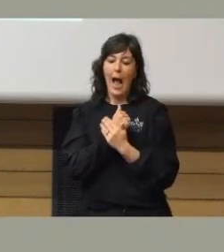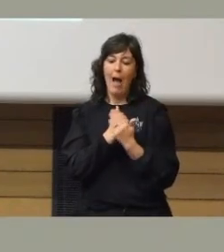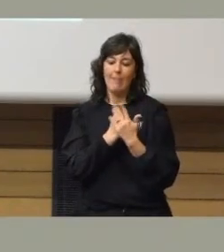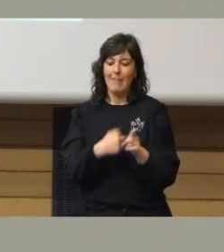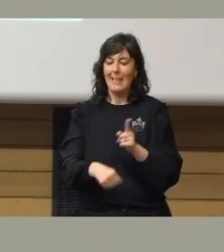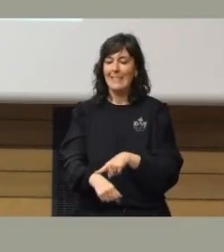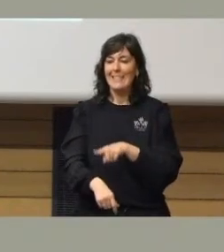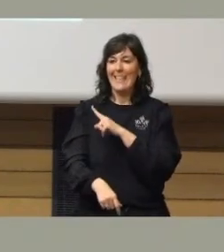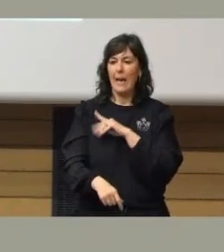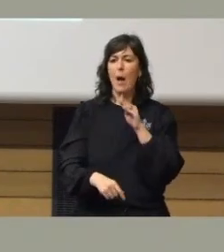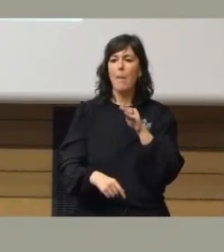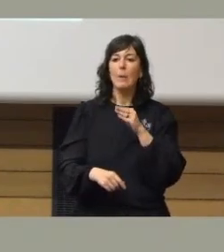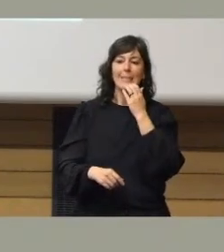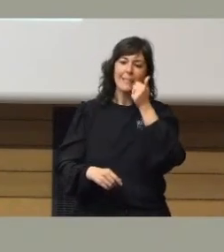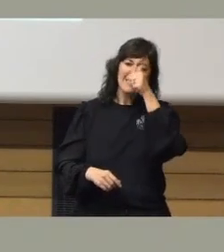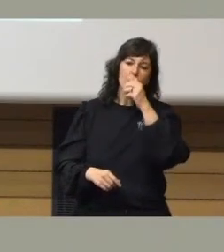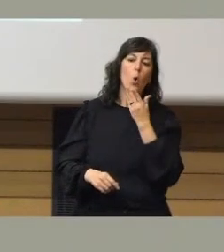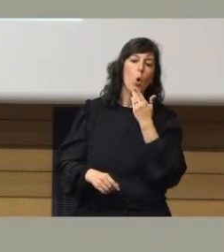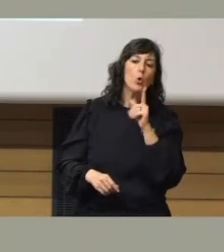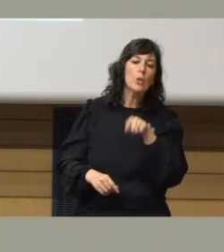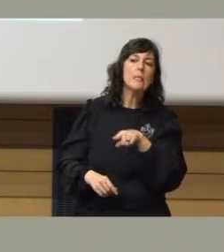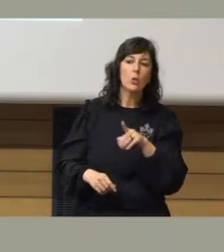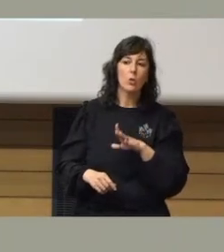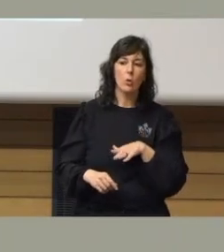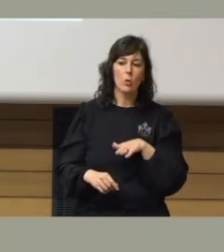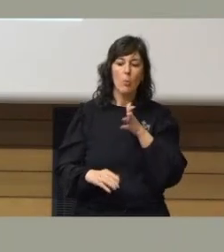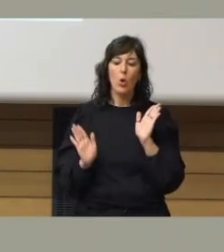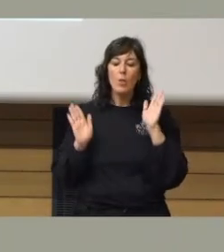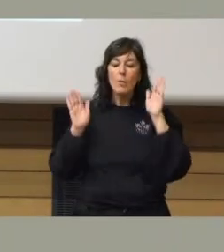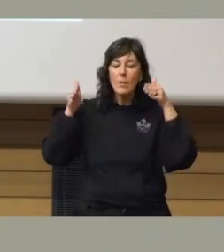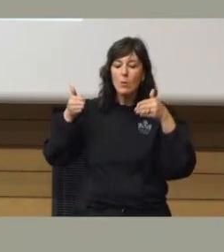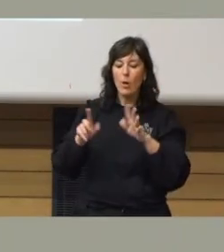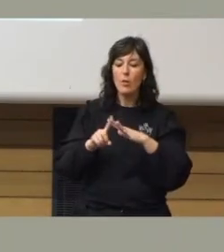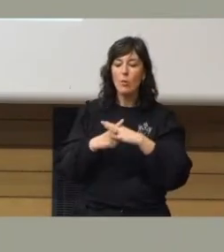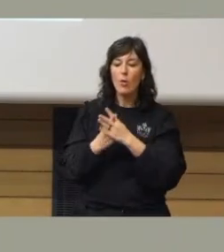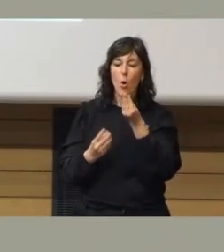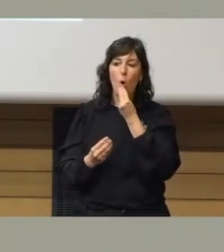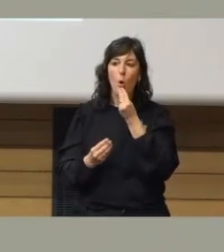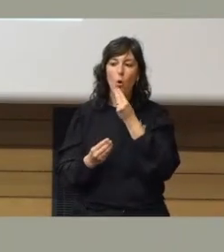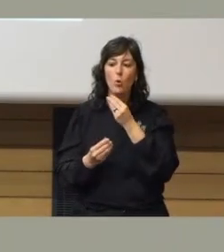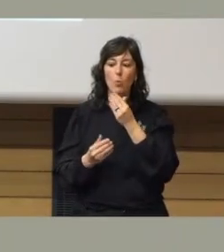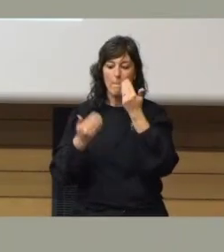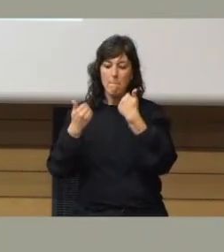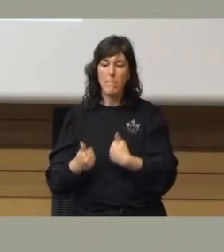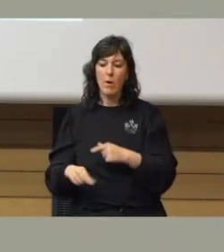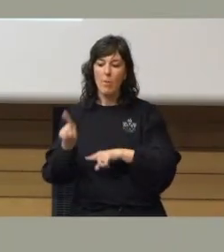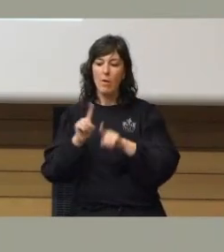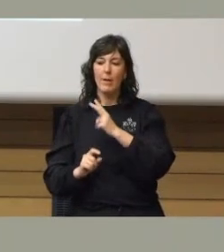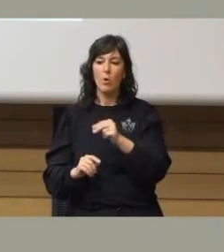Como la enfermera, más que centrarse en la situación de consumo, una vez que su situación física no era problemática, le pregunto, ¿conoces a este